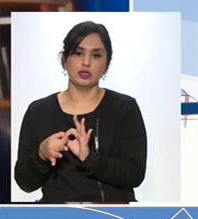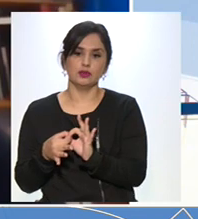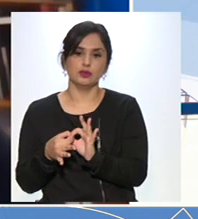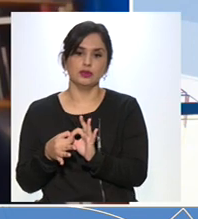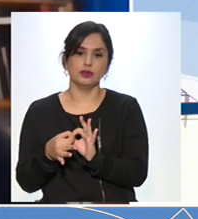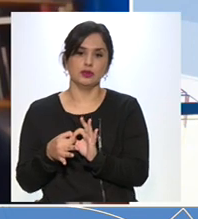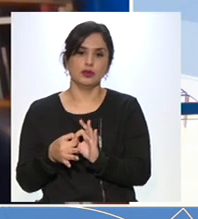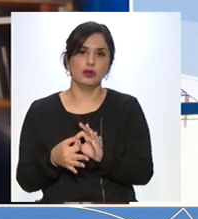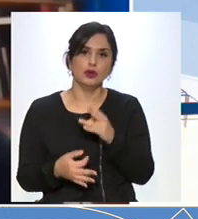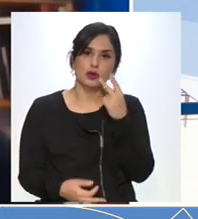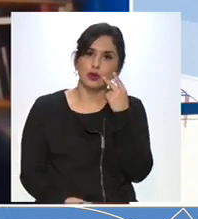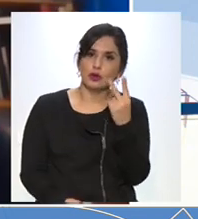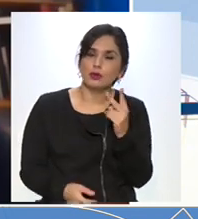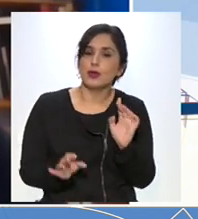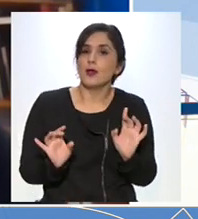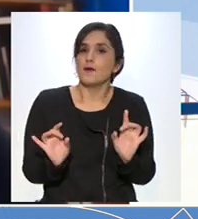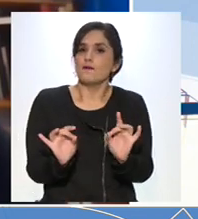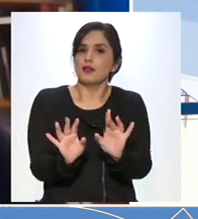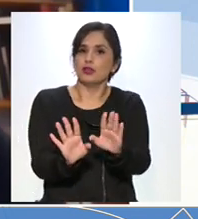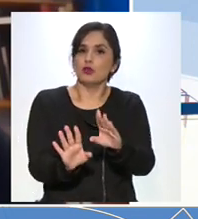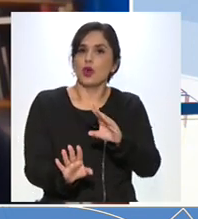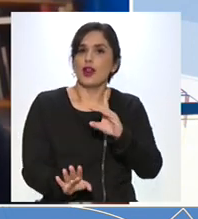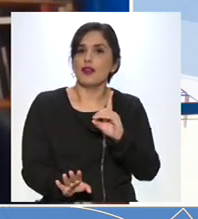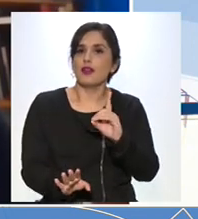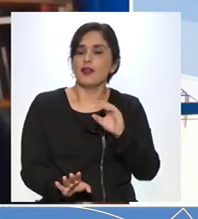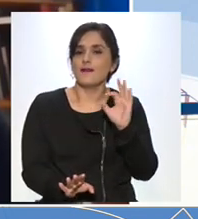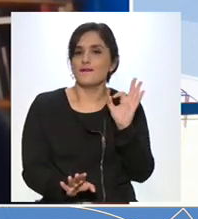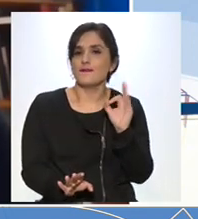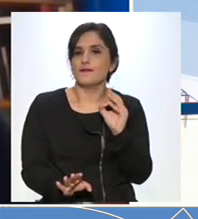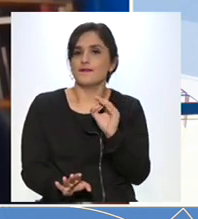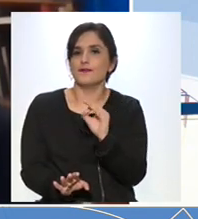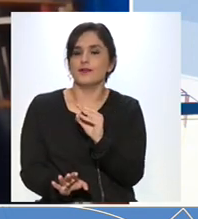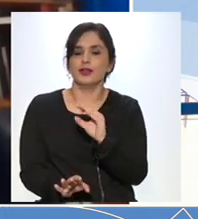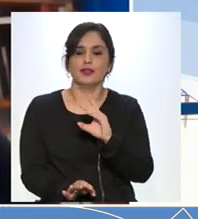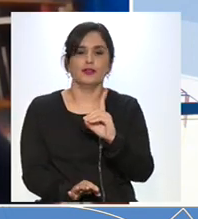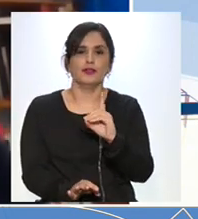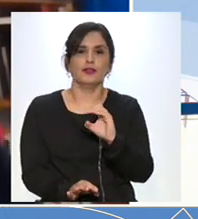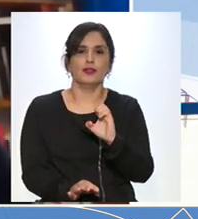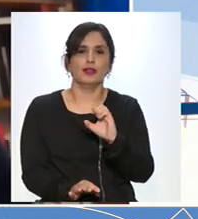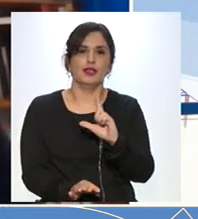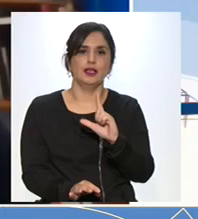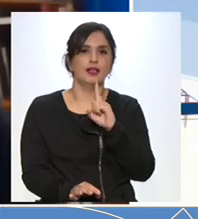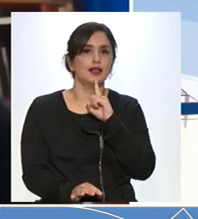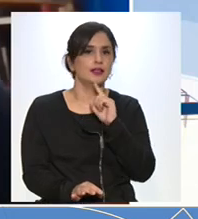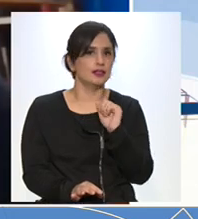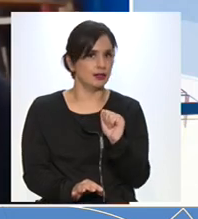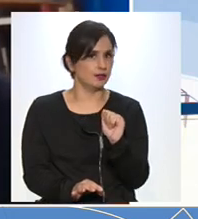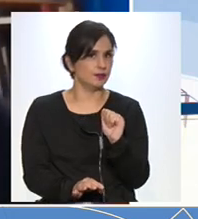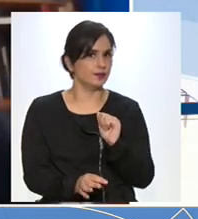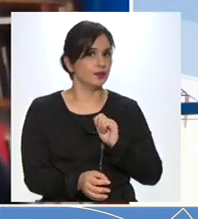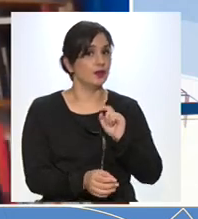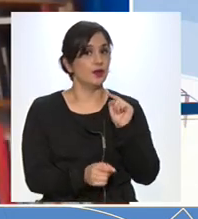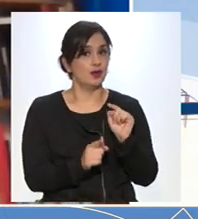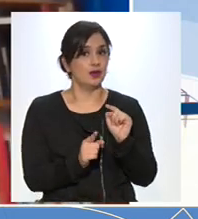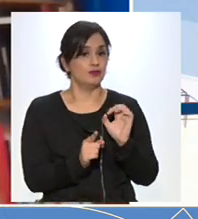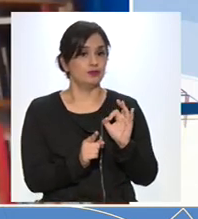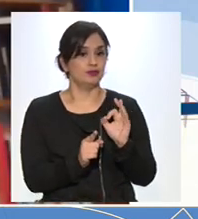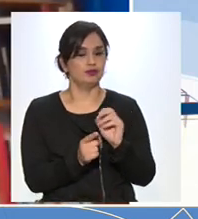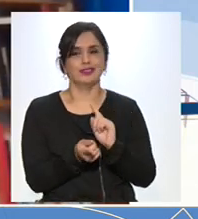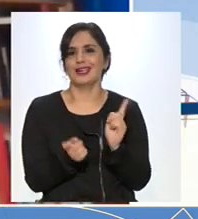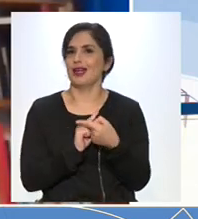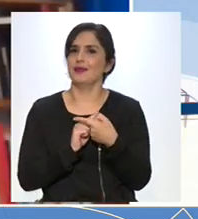Delta, no considera el eventual efecto del Delta. Espero que sea así y que en esto sí le chunte el Banco Central, porque el Delta cambia mucho, muchas